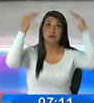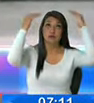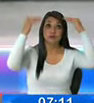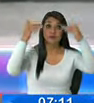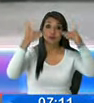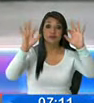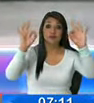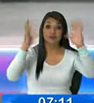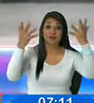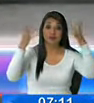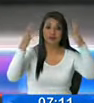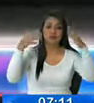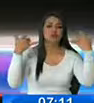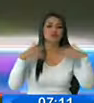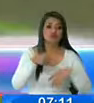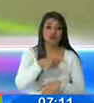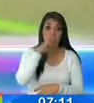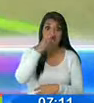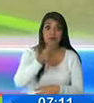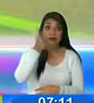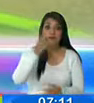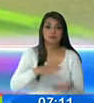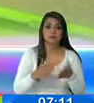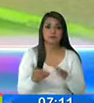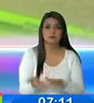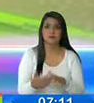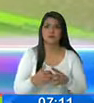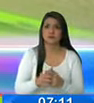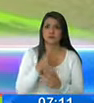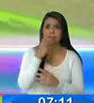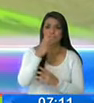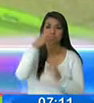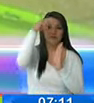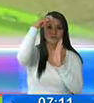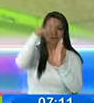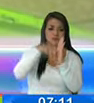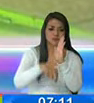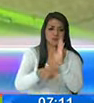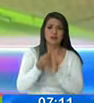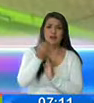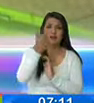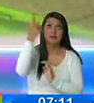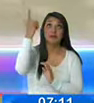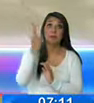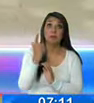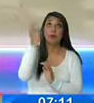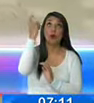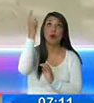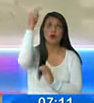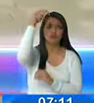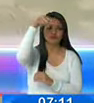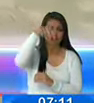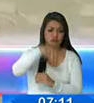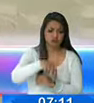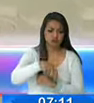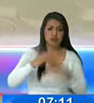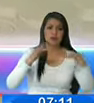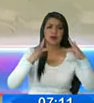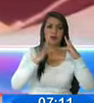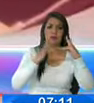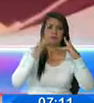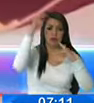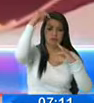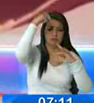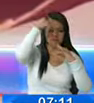raso, el niño hubiera muerto. En el techo quedó marcado el espacio a través del cual penetró la bala. Aparentemente esta última